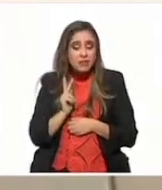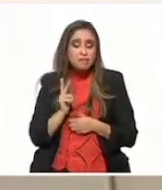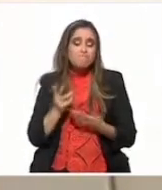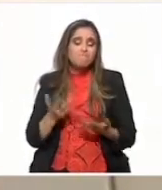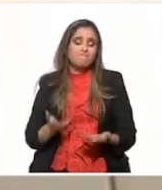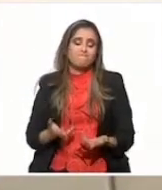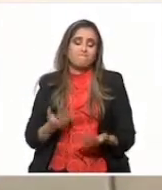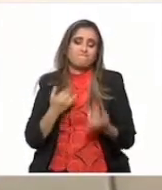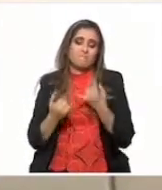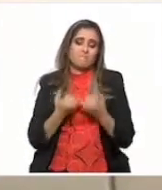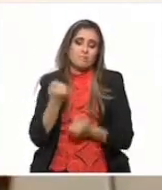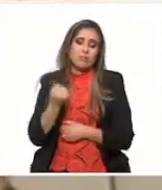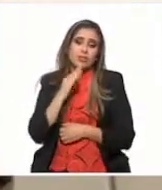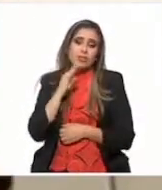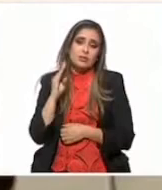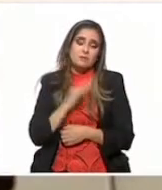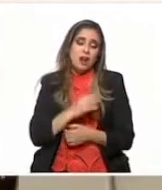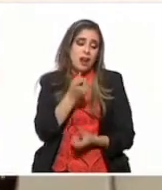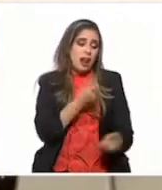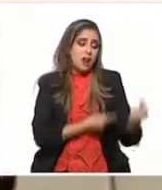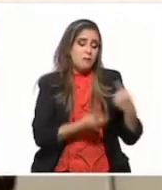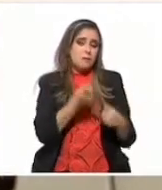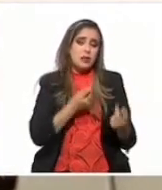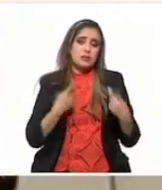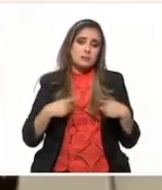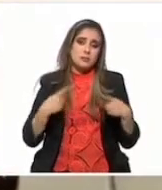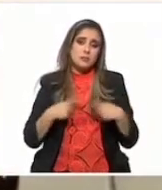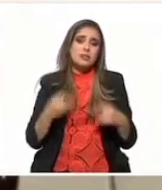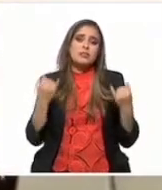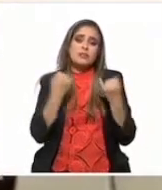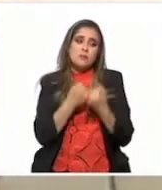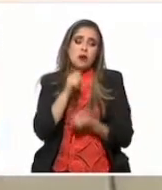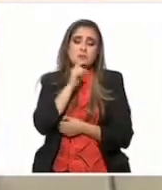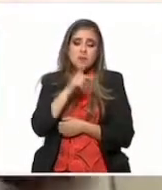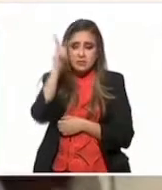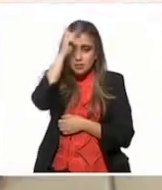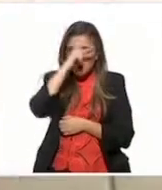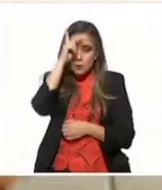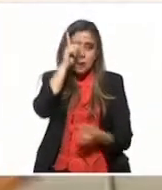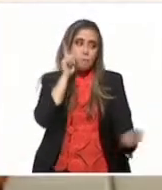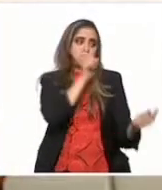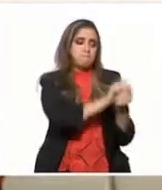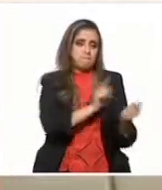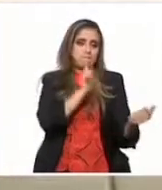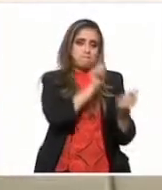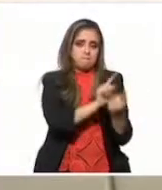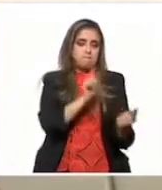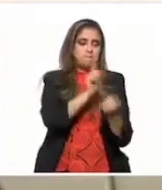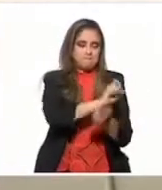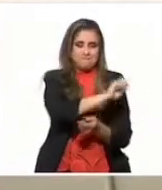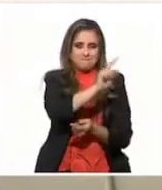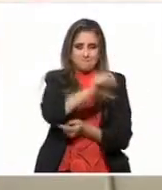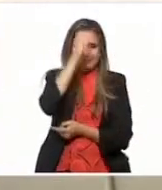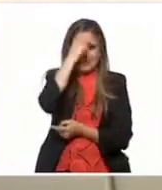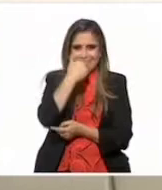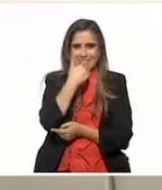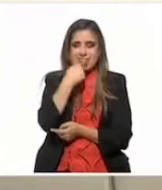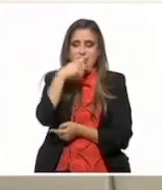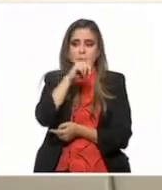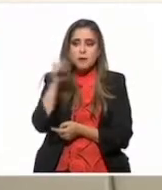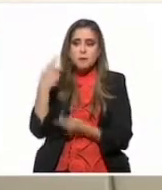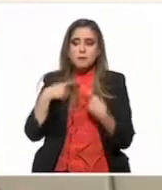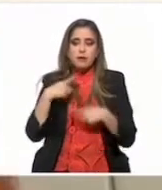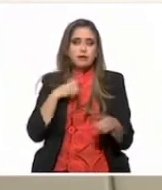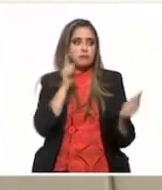también se han llenado los consultorios terapéuticos bien para los profesionales pero por otro lado uno puede